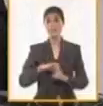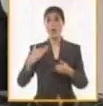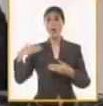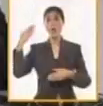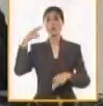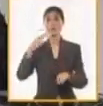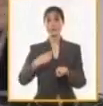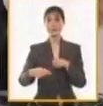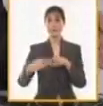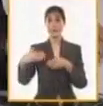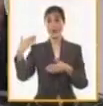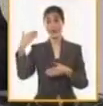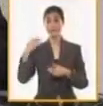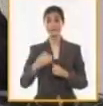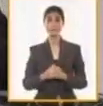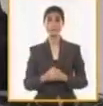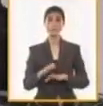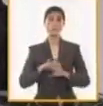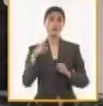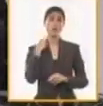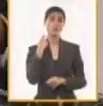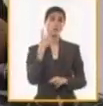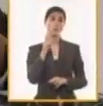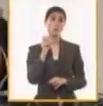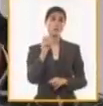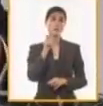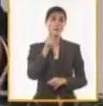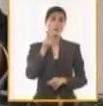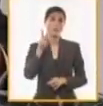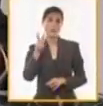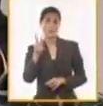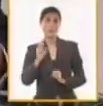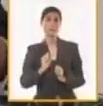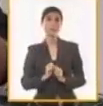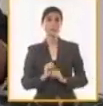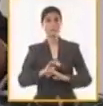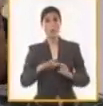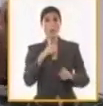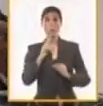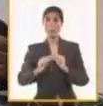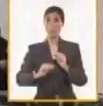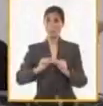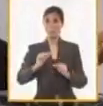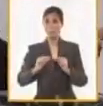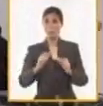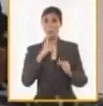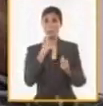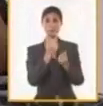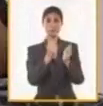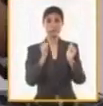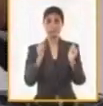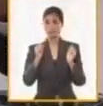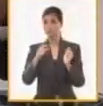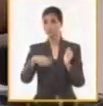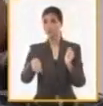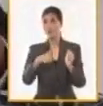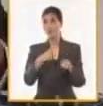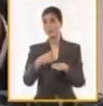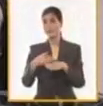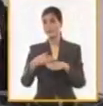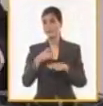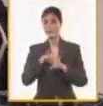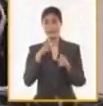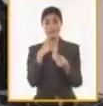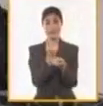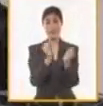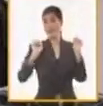situación se produjo a partir de 2022 y que se liberaron, porque realmente hay que decir que se liberaron de